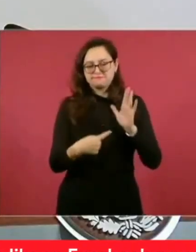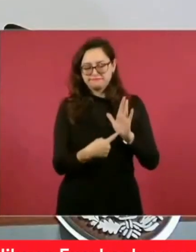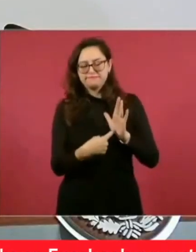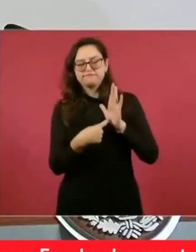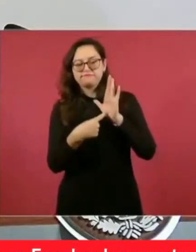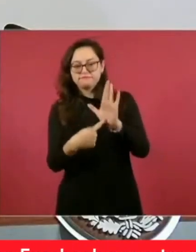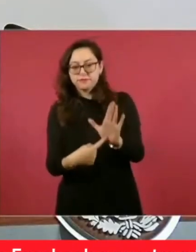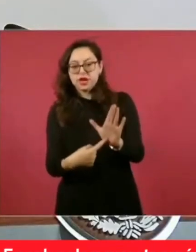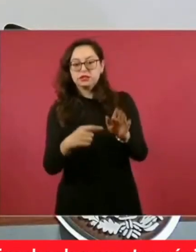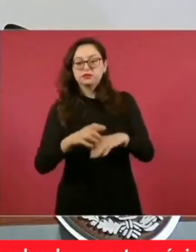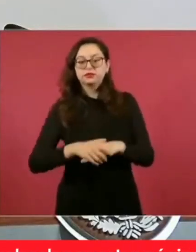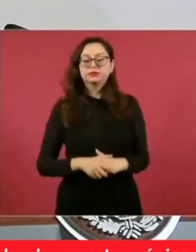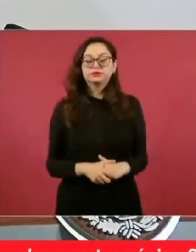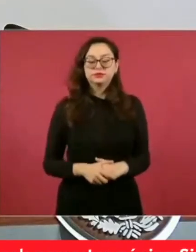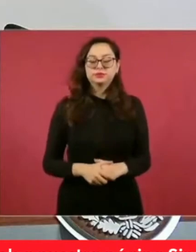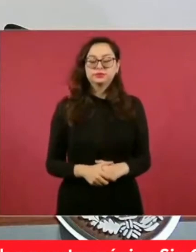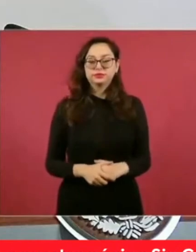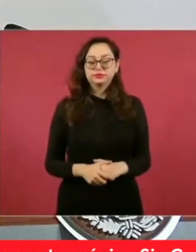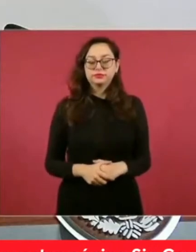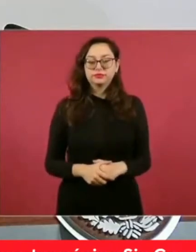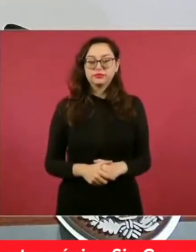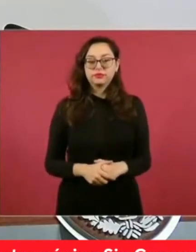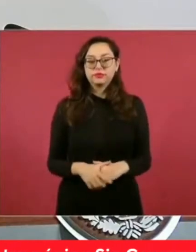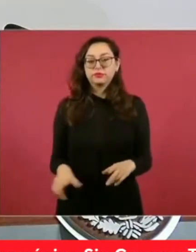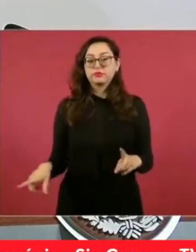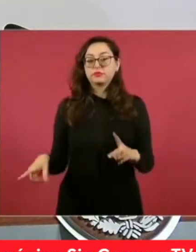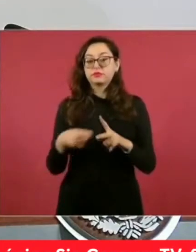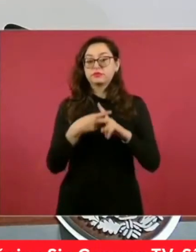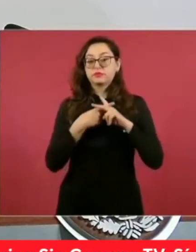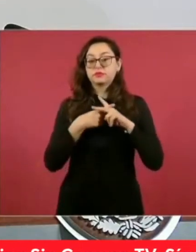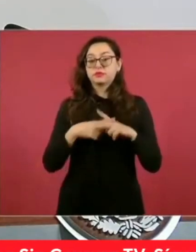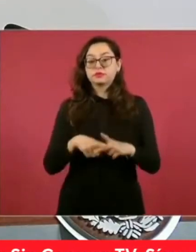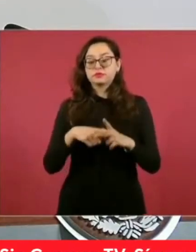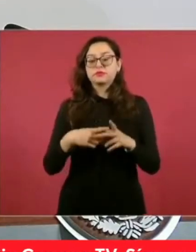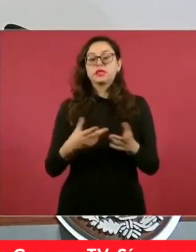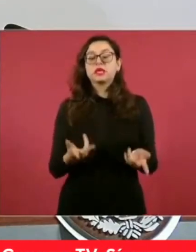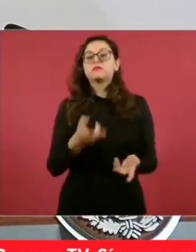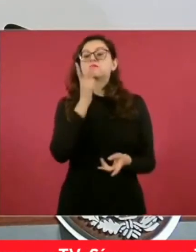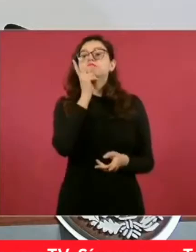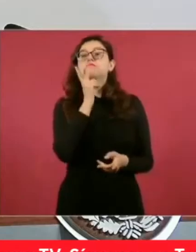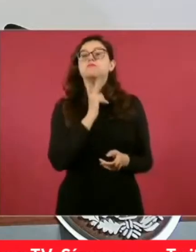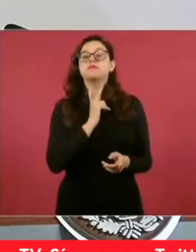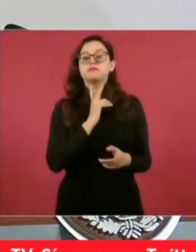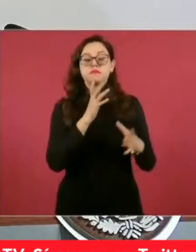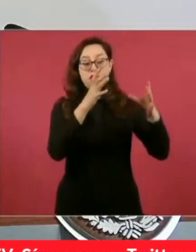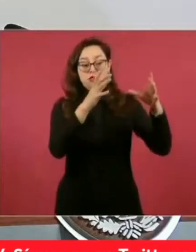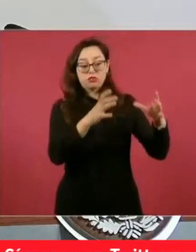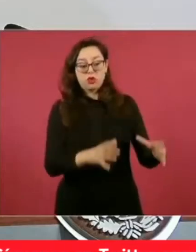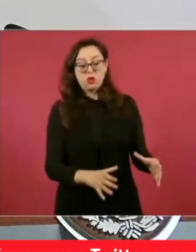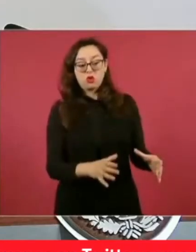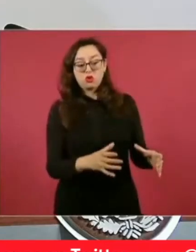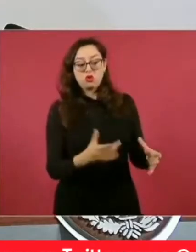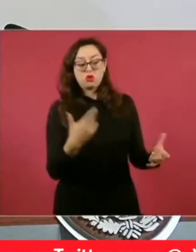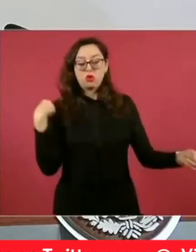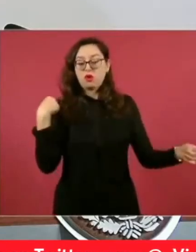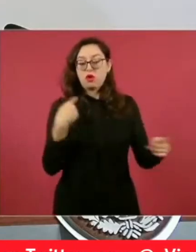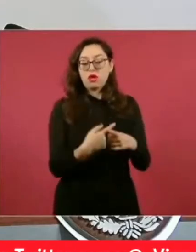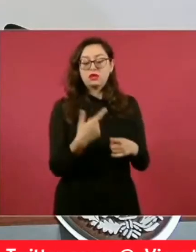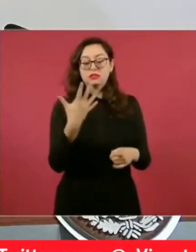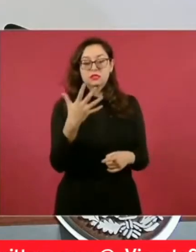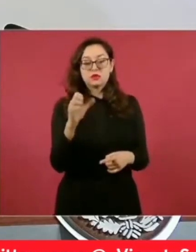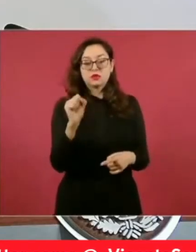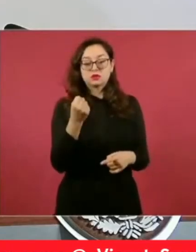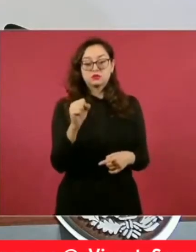Iniciamos con el precio de la mezcla mexicana de petróleo al 5 de septiembre, que estuvo